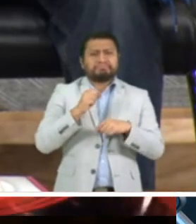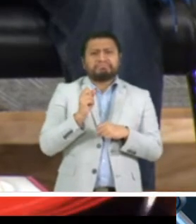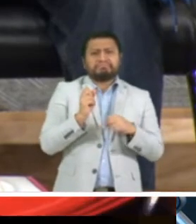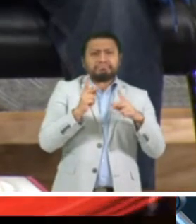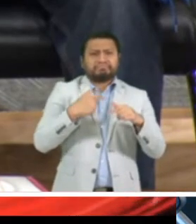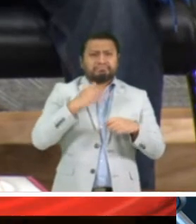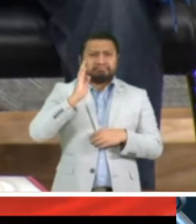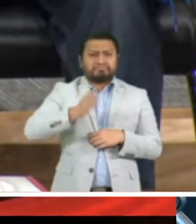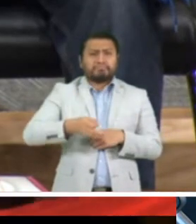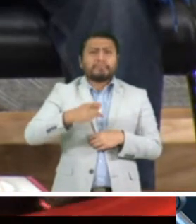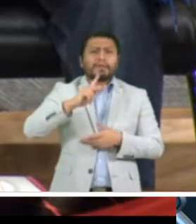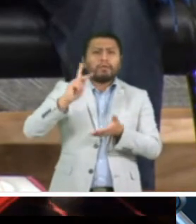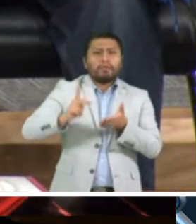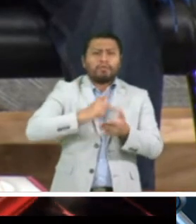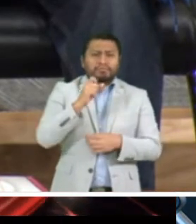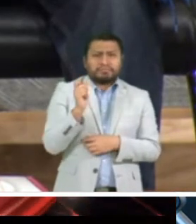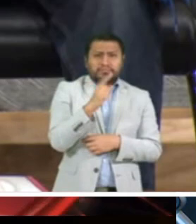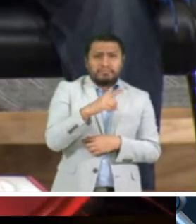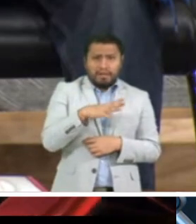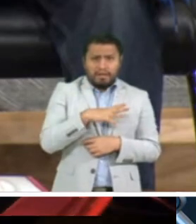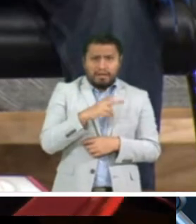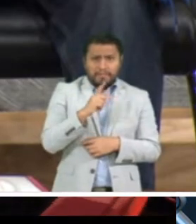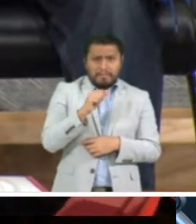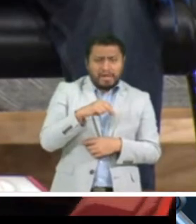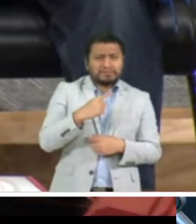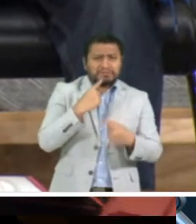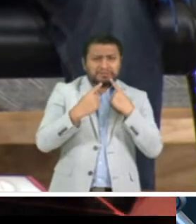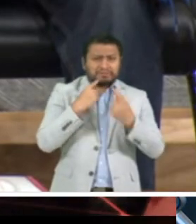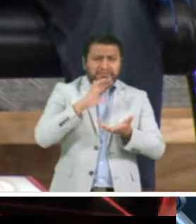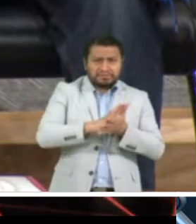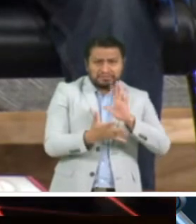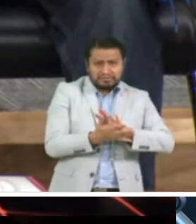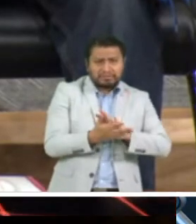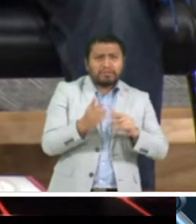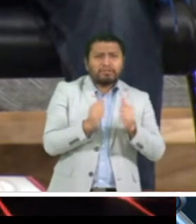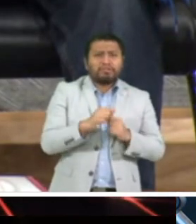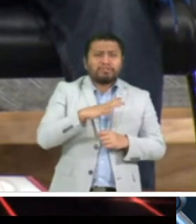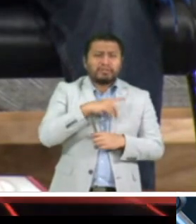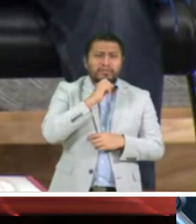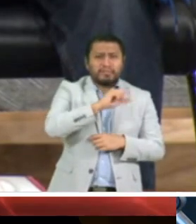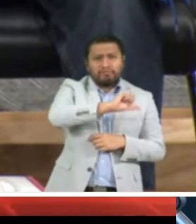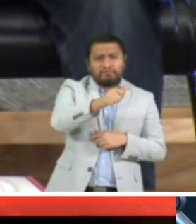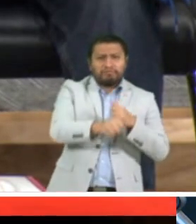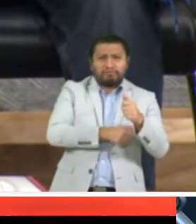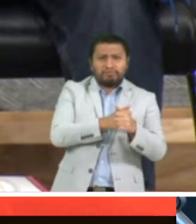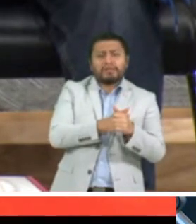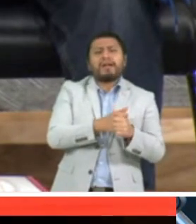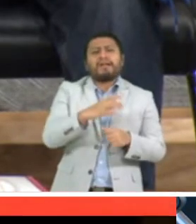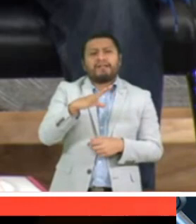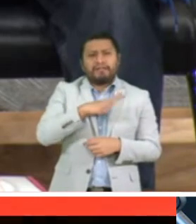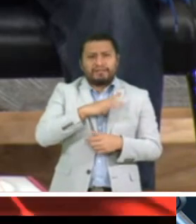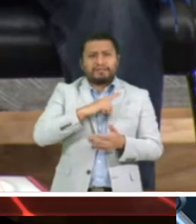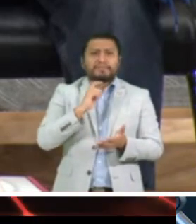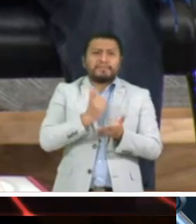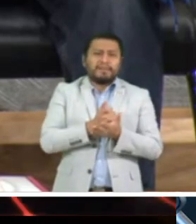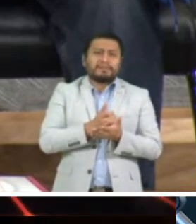un diputado de los de antes, los que sí saben defender la causa, les ha dado un calladón de